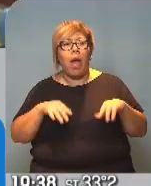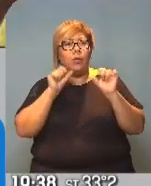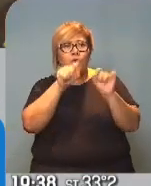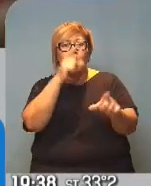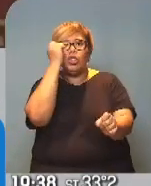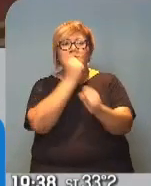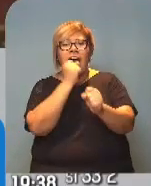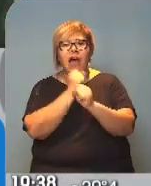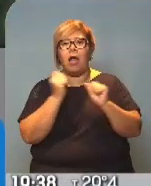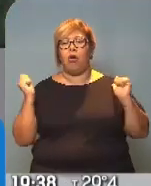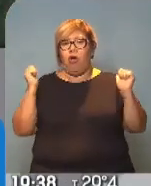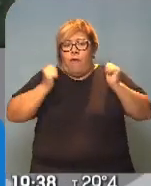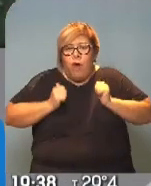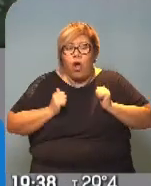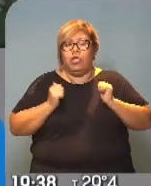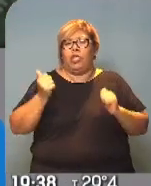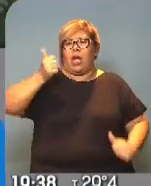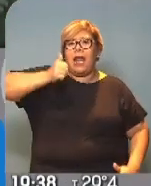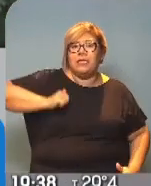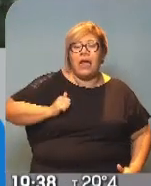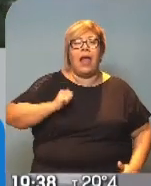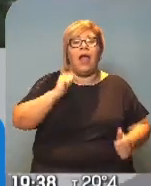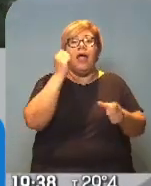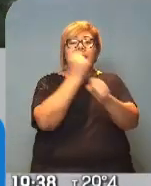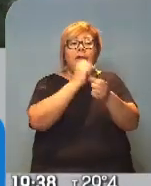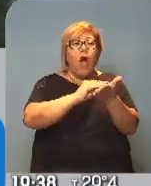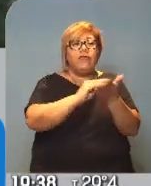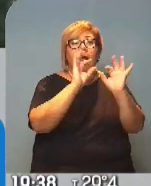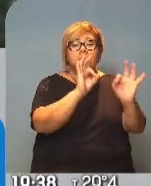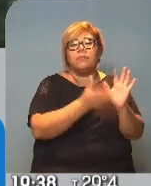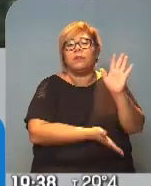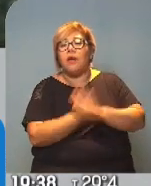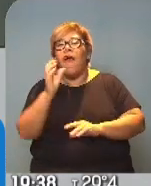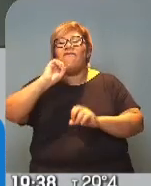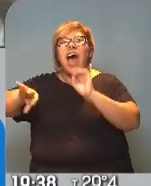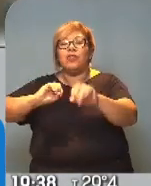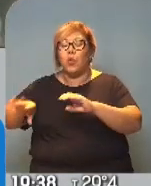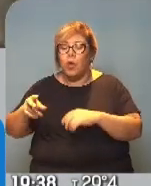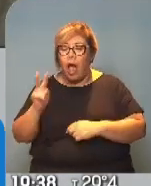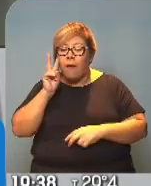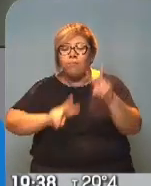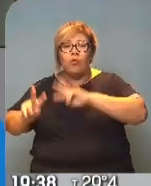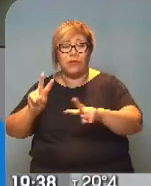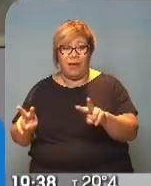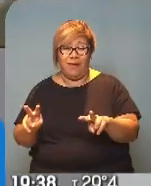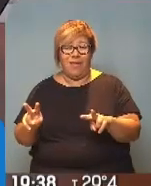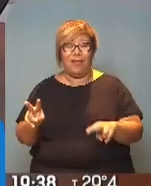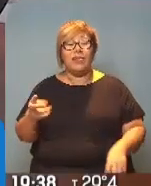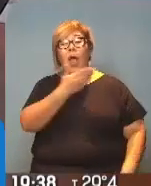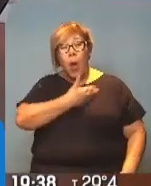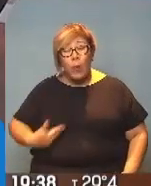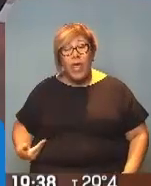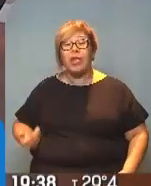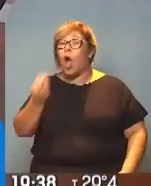sus bolsos saliendo de sus oficinas a buscar comida en la basura. Entonces decir que el gobierno reparte cantidades de comida es mentira. Las famosas